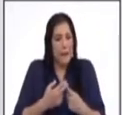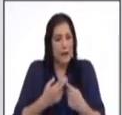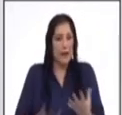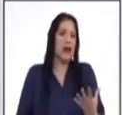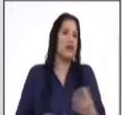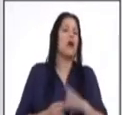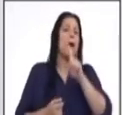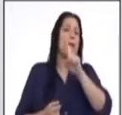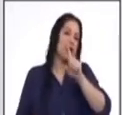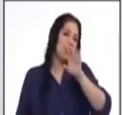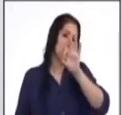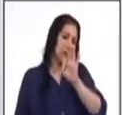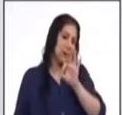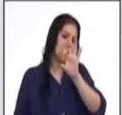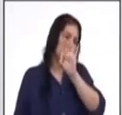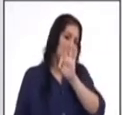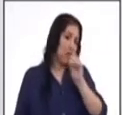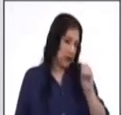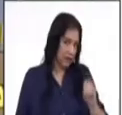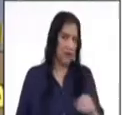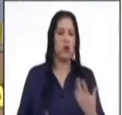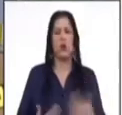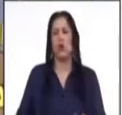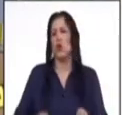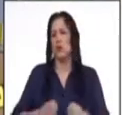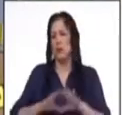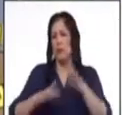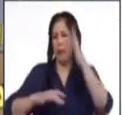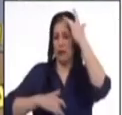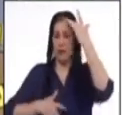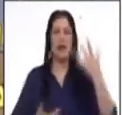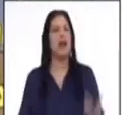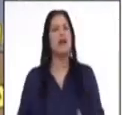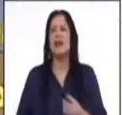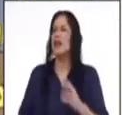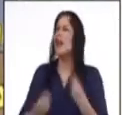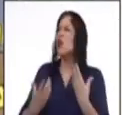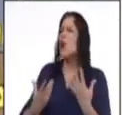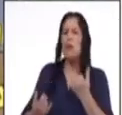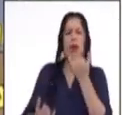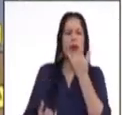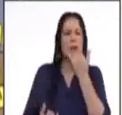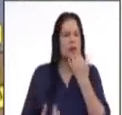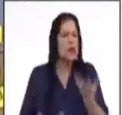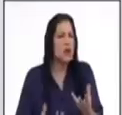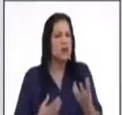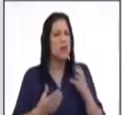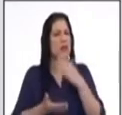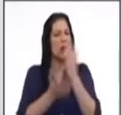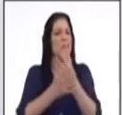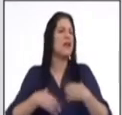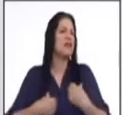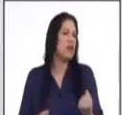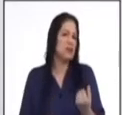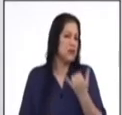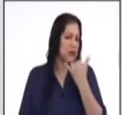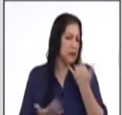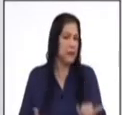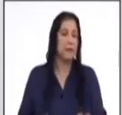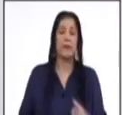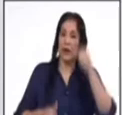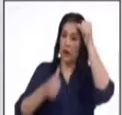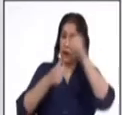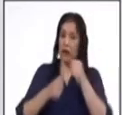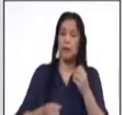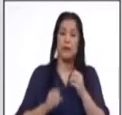los años 1990. Profesora, ¿y en qué contexto se fue dando ese problema de salud? Recordemos que